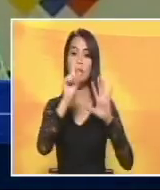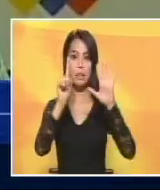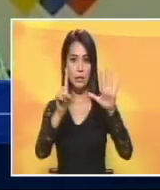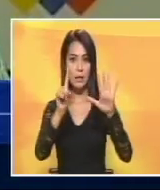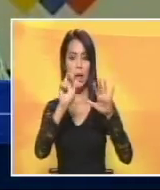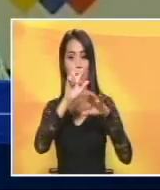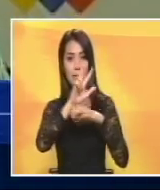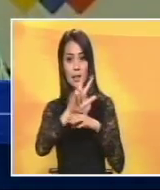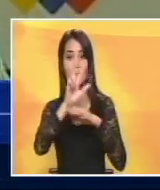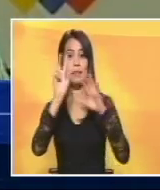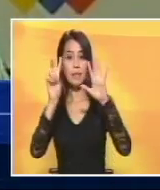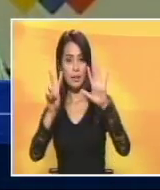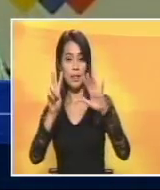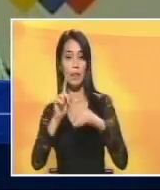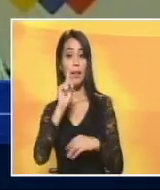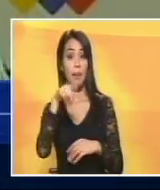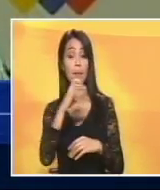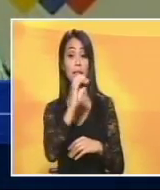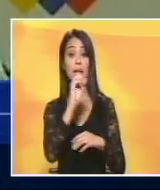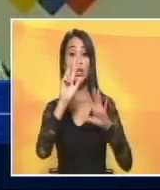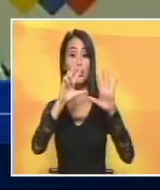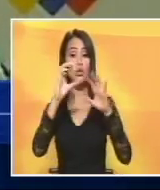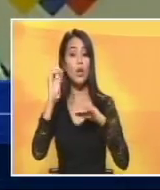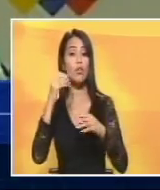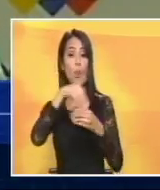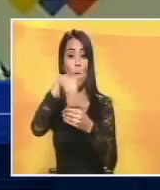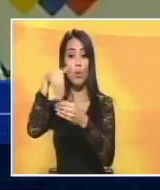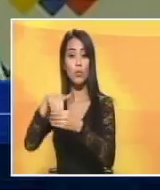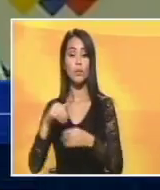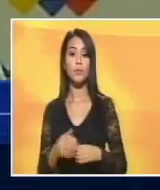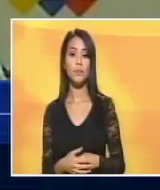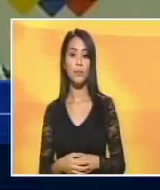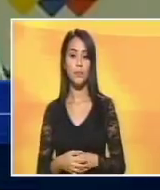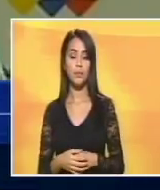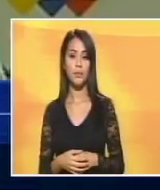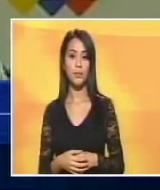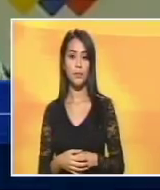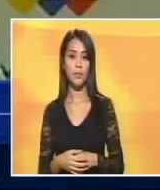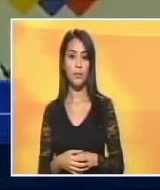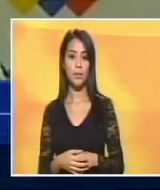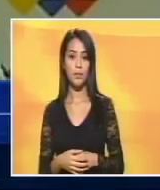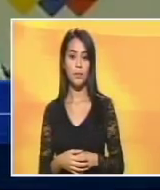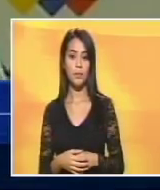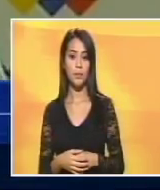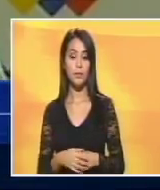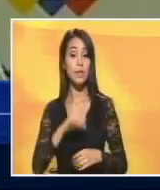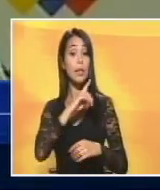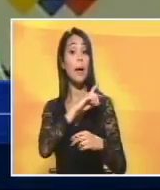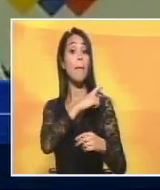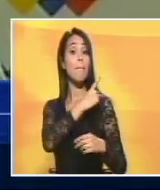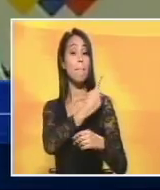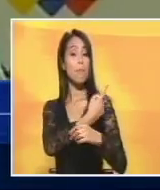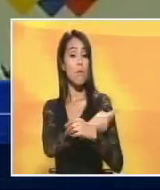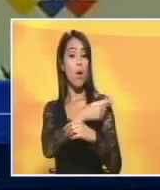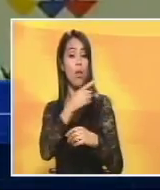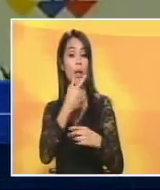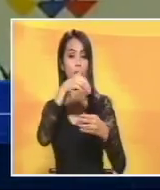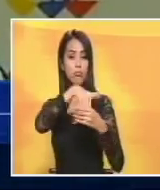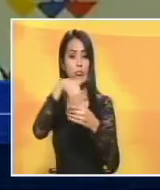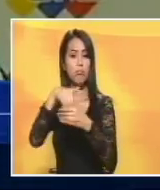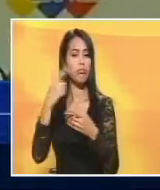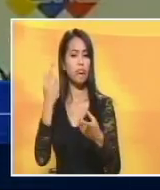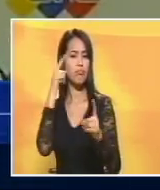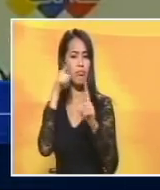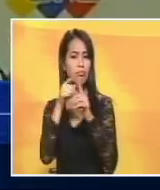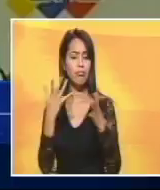además de eso por el 0800 votar. Ahora bien, el Poder Electoral quiere fijar